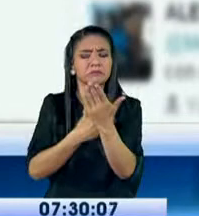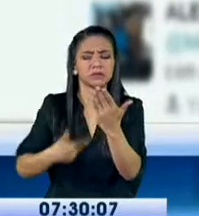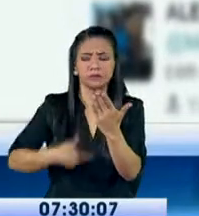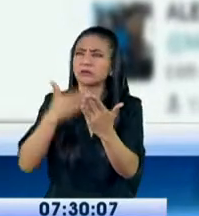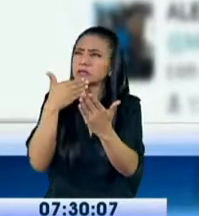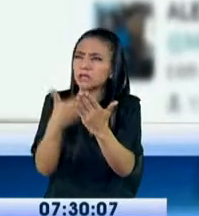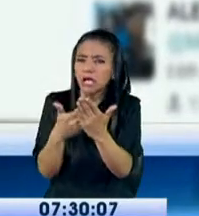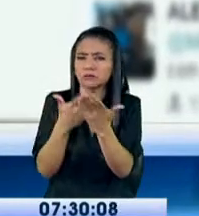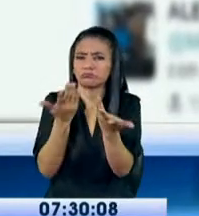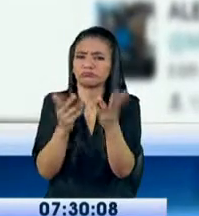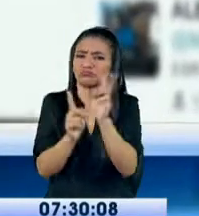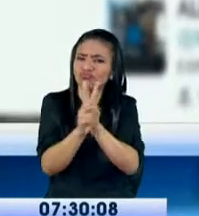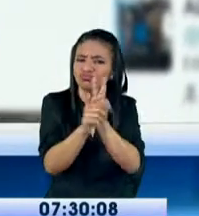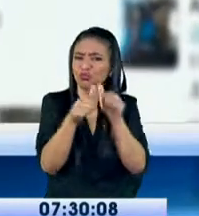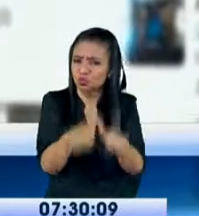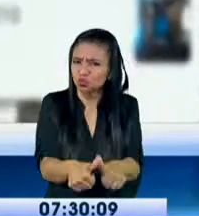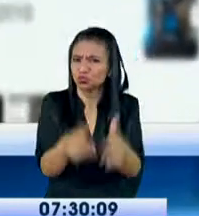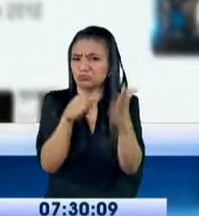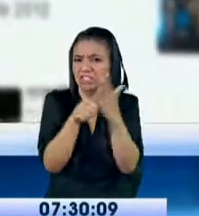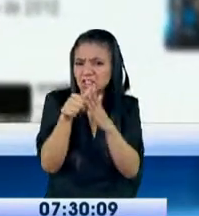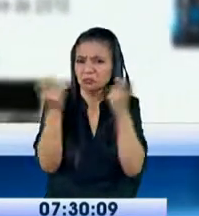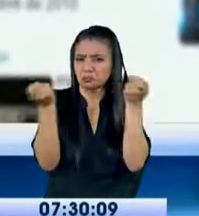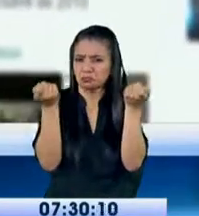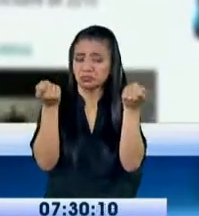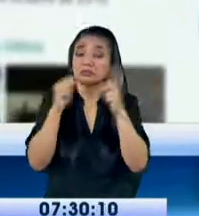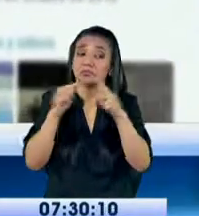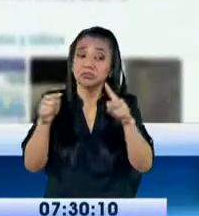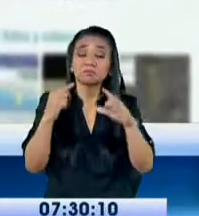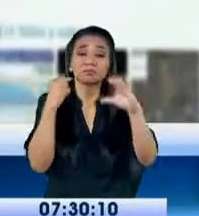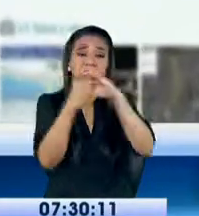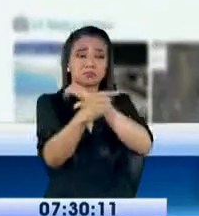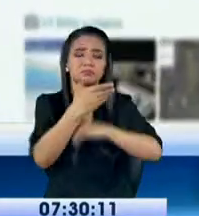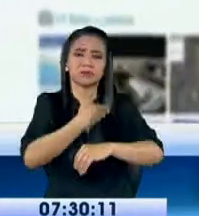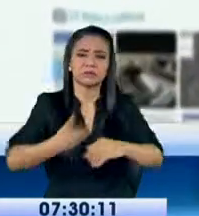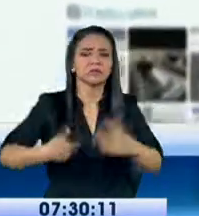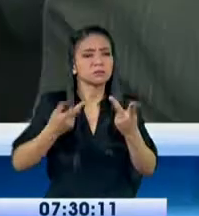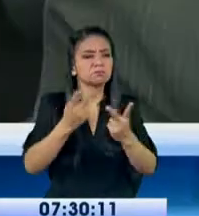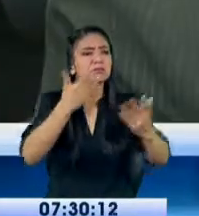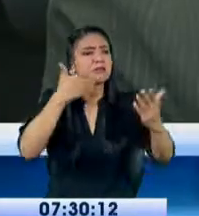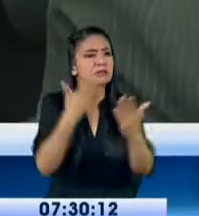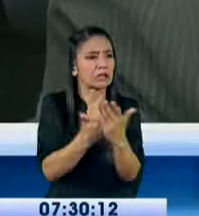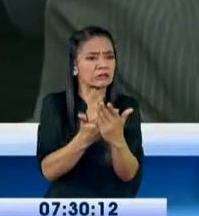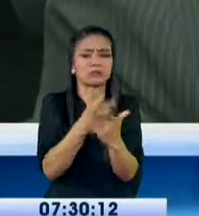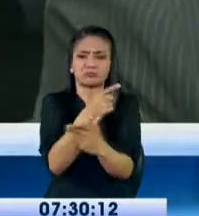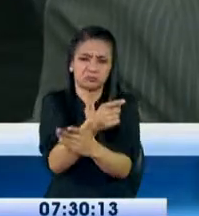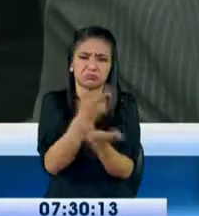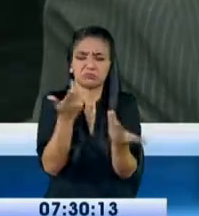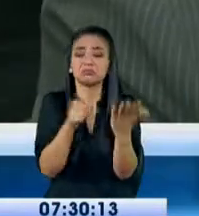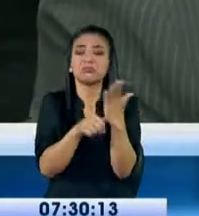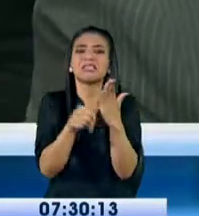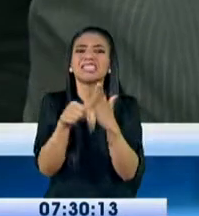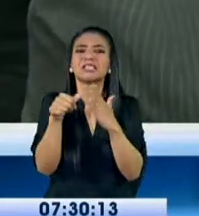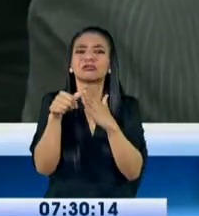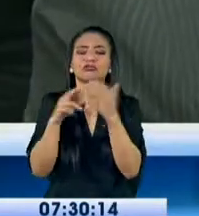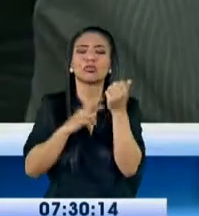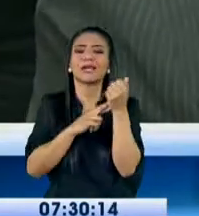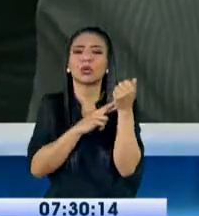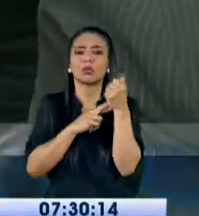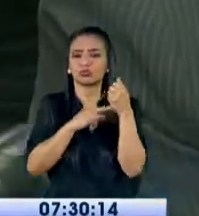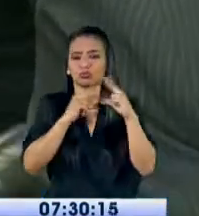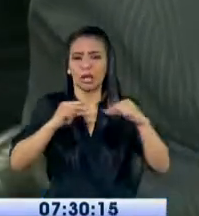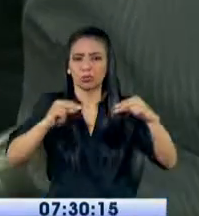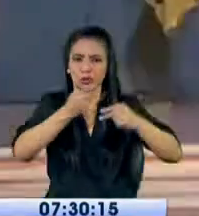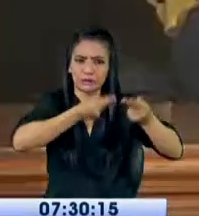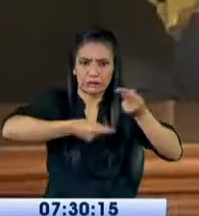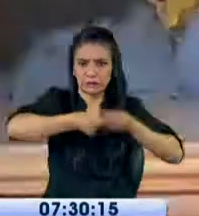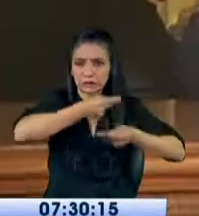su permanencia al frente de la cartera de Estado. Y el presidente también emitía su agradecimiento a quien ejercía como ministro de Recursos No